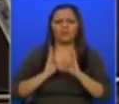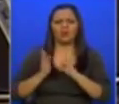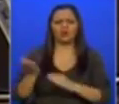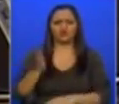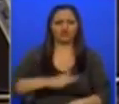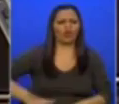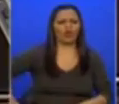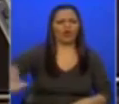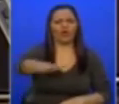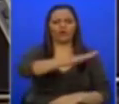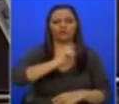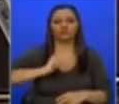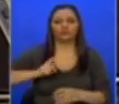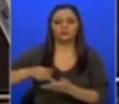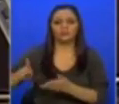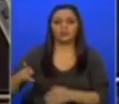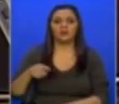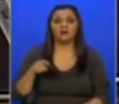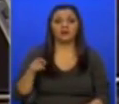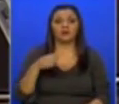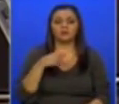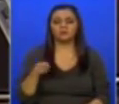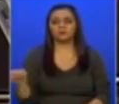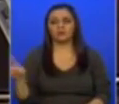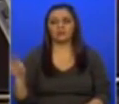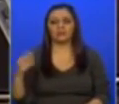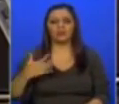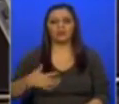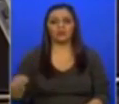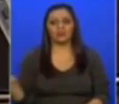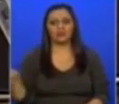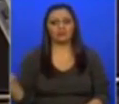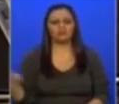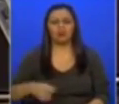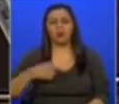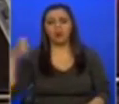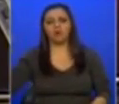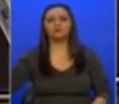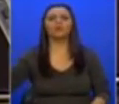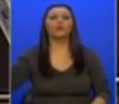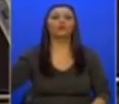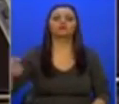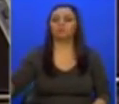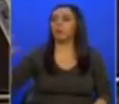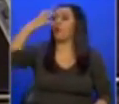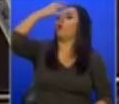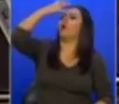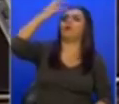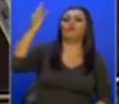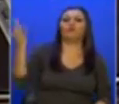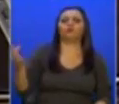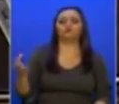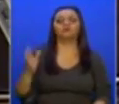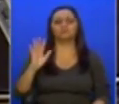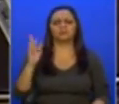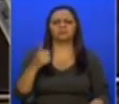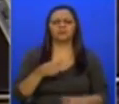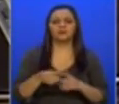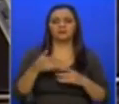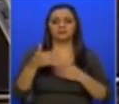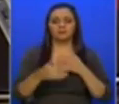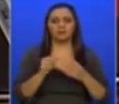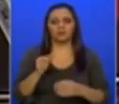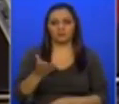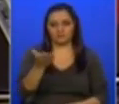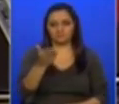paso. Entonces, cuando pasé me digo, "Ahí está esa señora, está de negro, en verdad que le va a hacer escándalo." Ya sabíamos lo que iba a hacer esta señora, pero efectivamente lo que